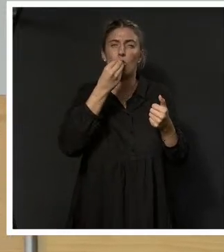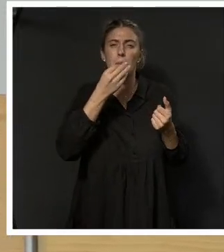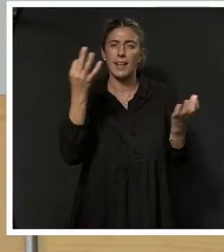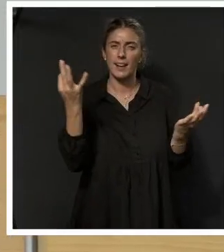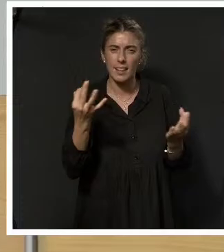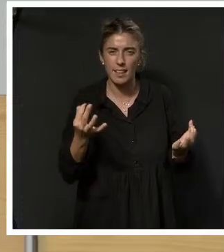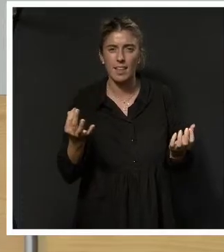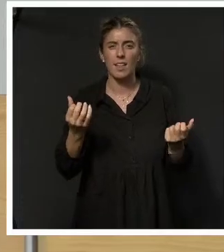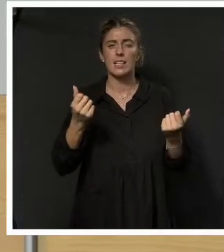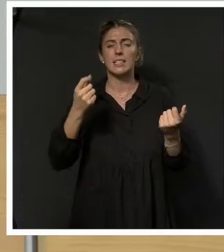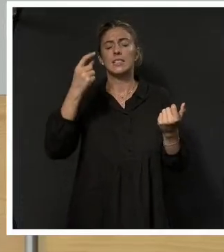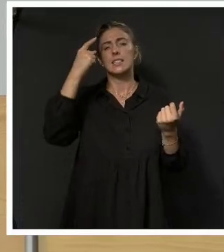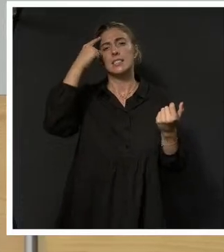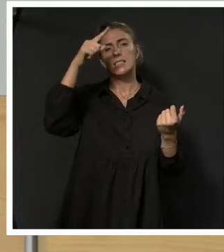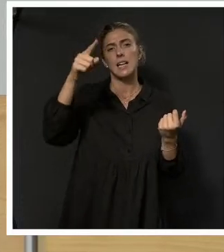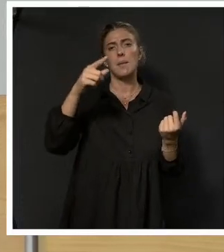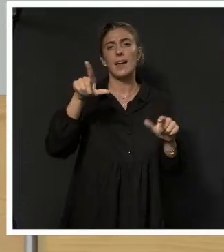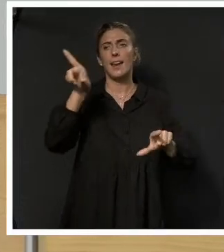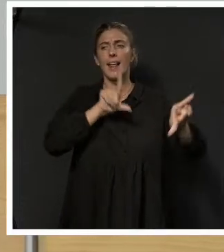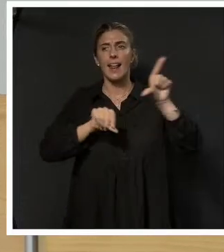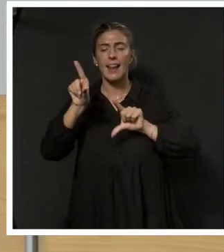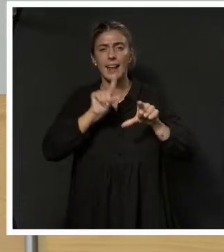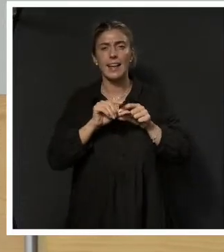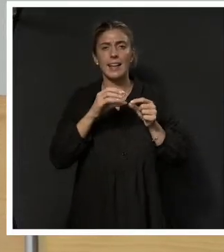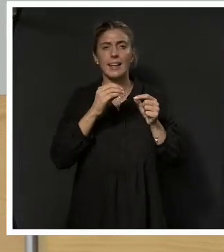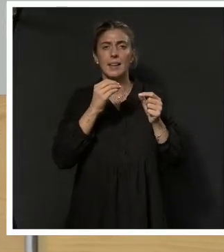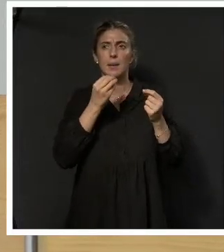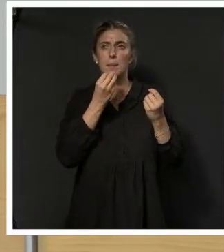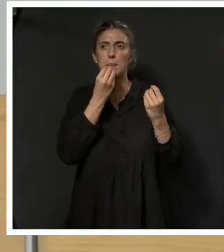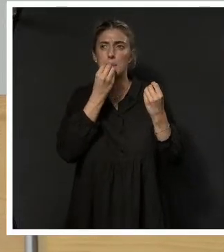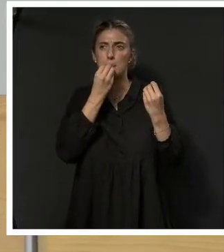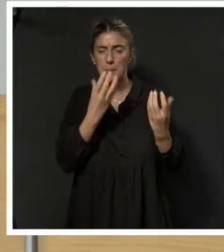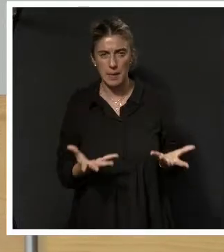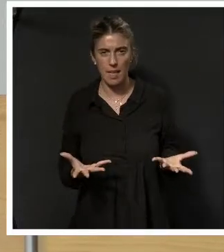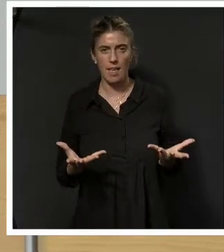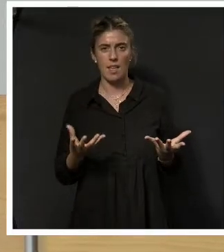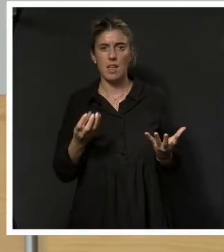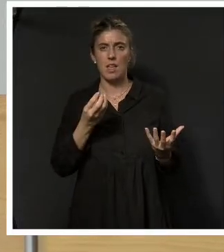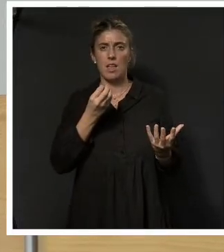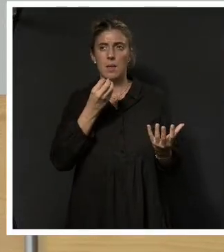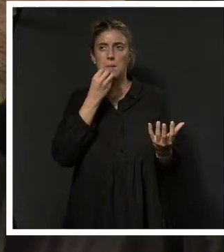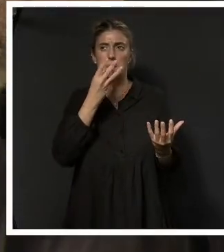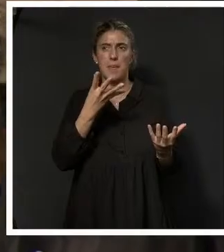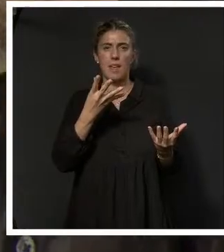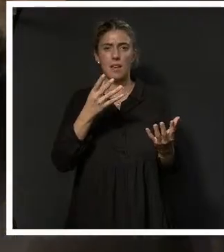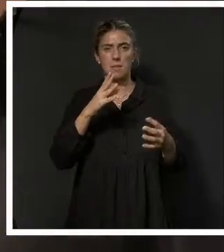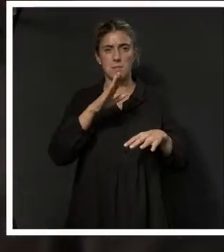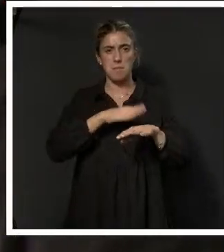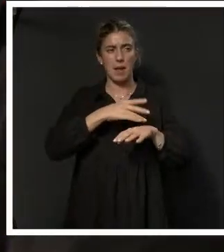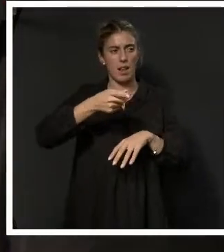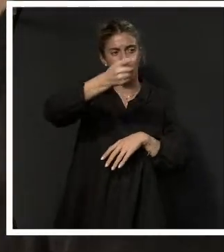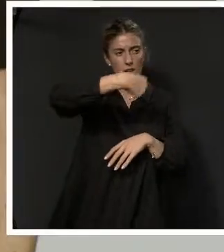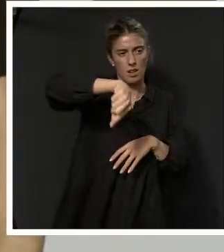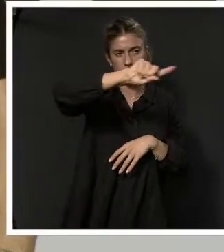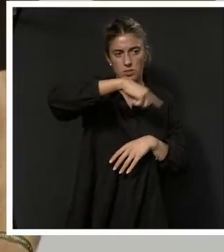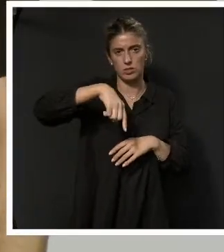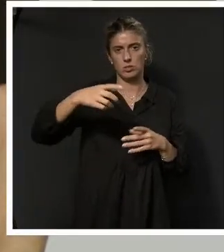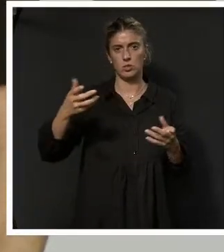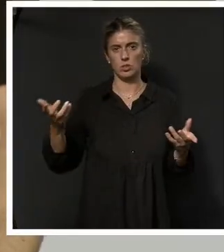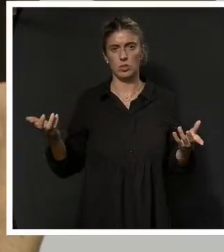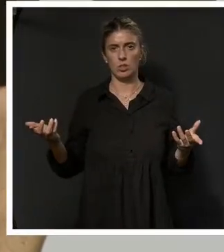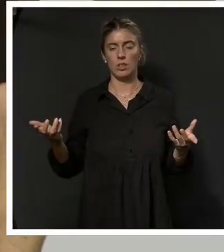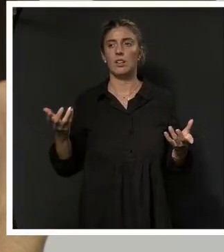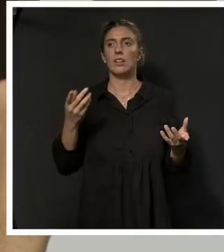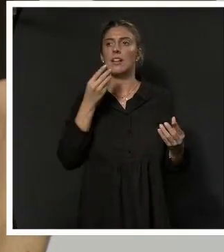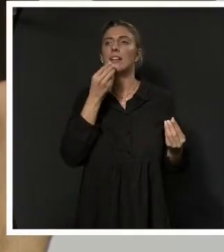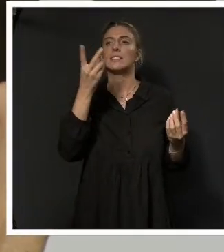de saber el poder elegir o que de verdad vaya a ser para osteos no Bueno antes